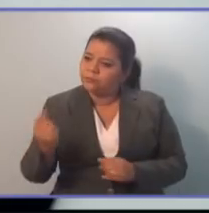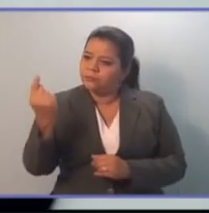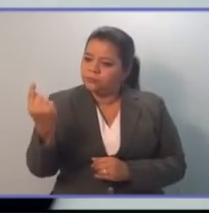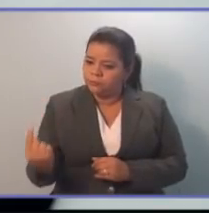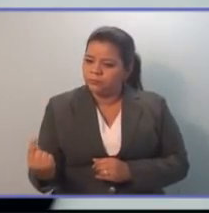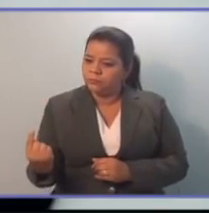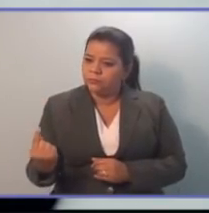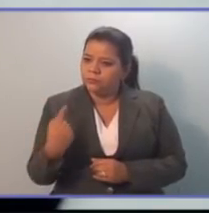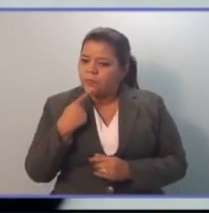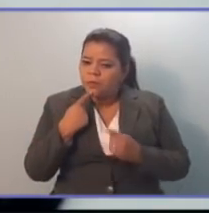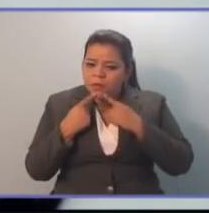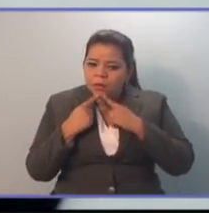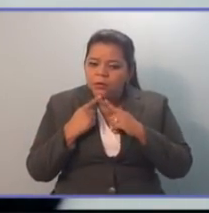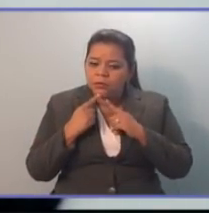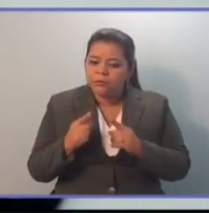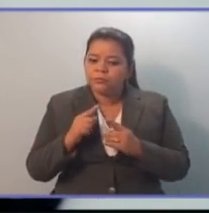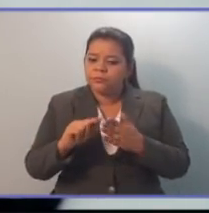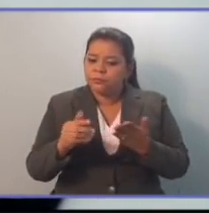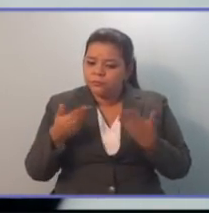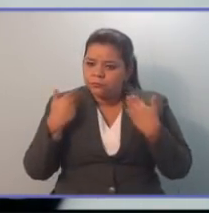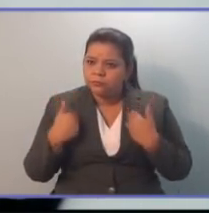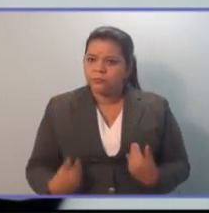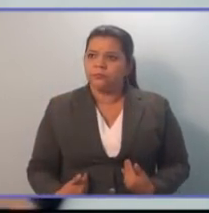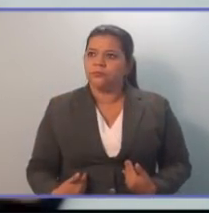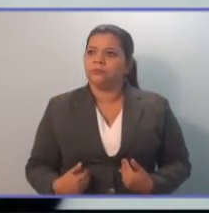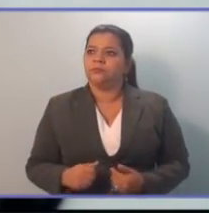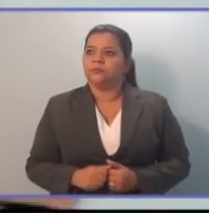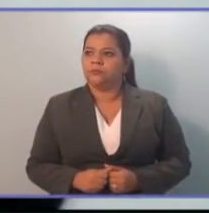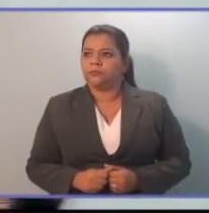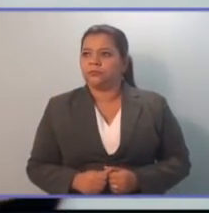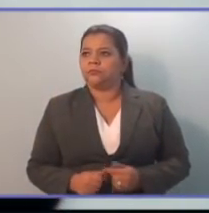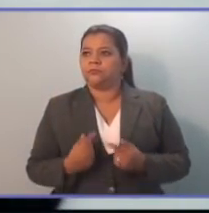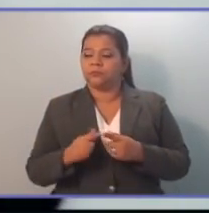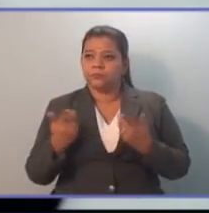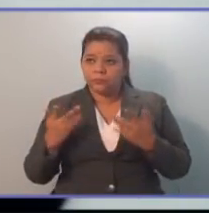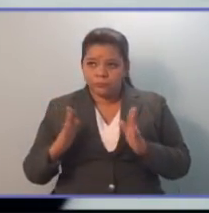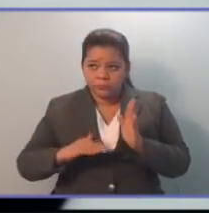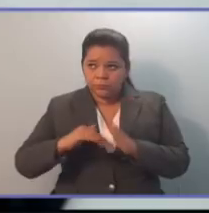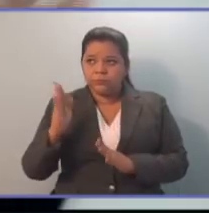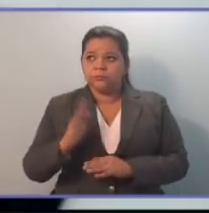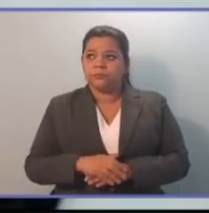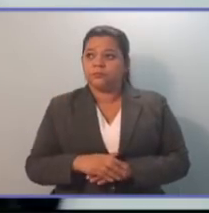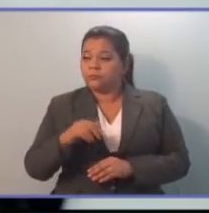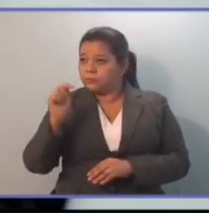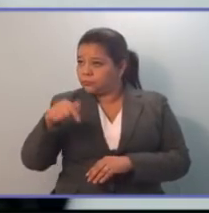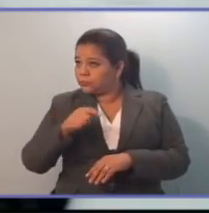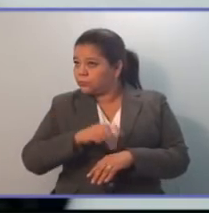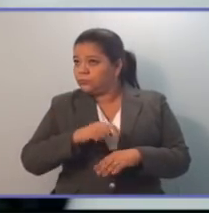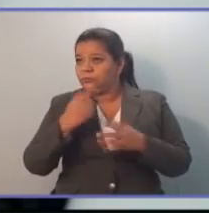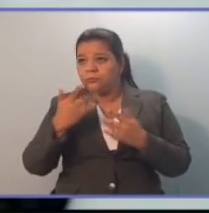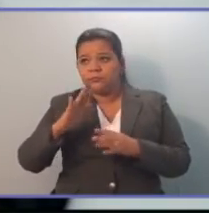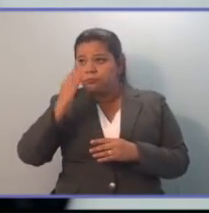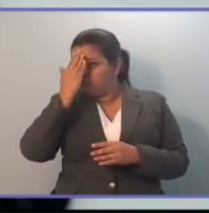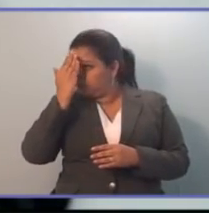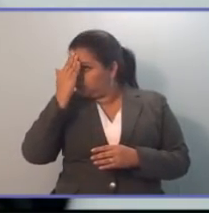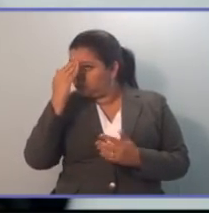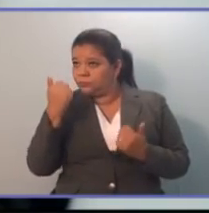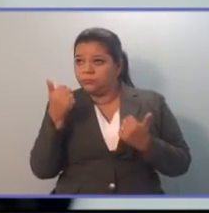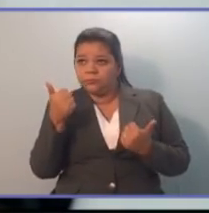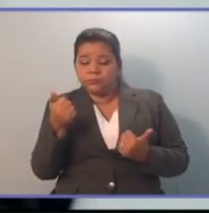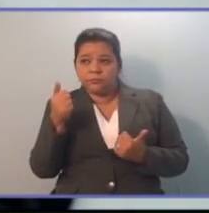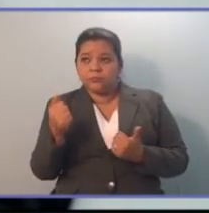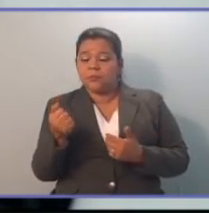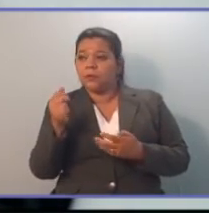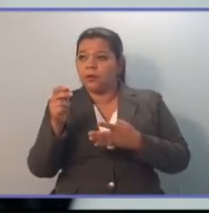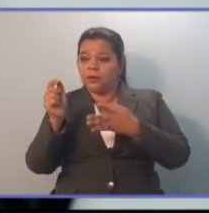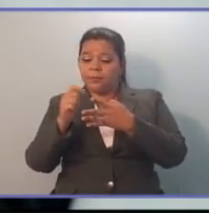a declarar, porque son derechos humanos. Y además, porque hoy yo lo conocemos muy bien, el principio